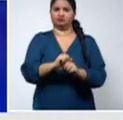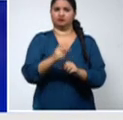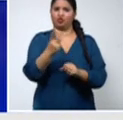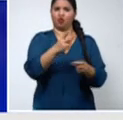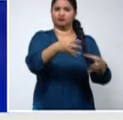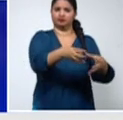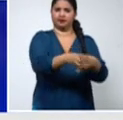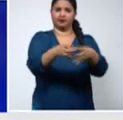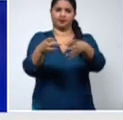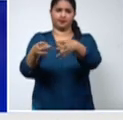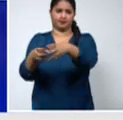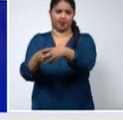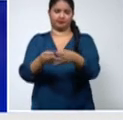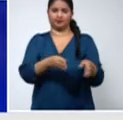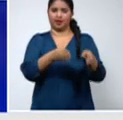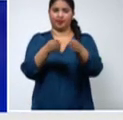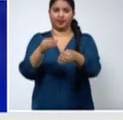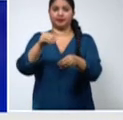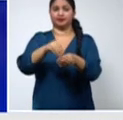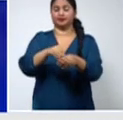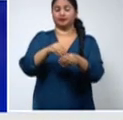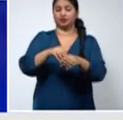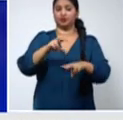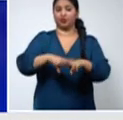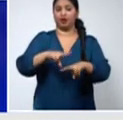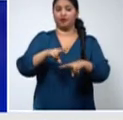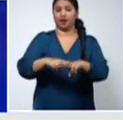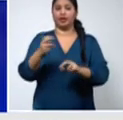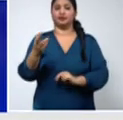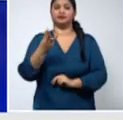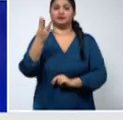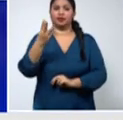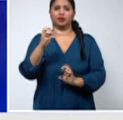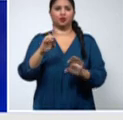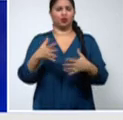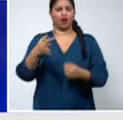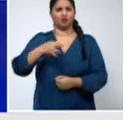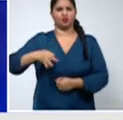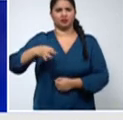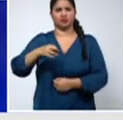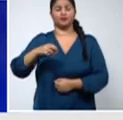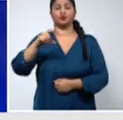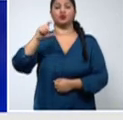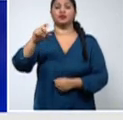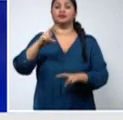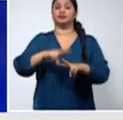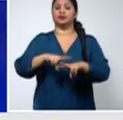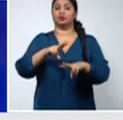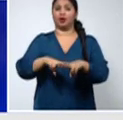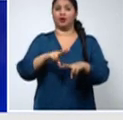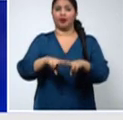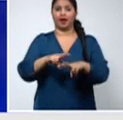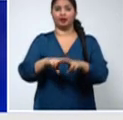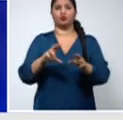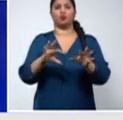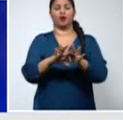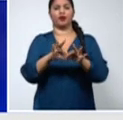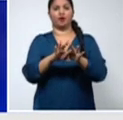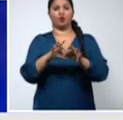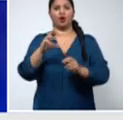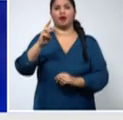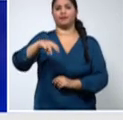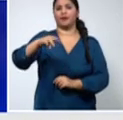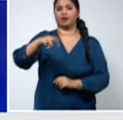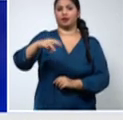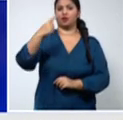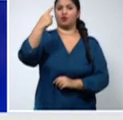de los municipios Centro Habana, Guanabacoa y Marianao, 1 de cada uno. 1 de la